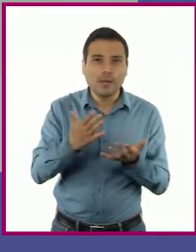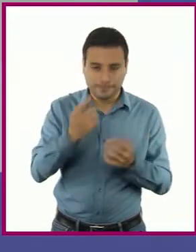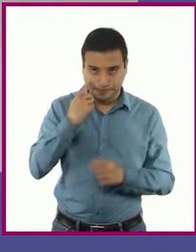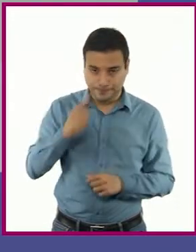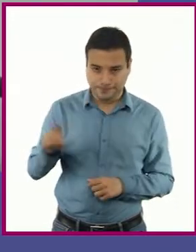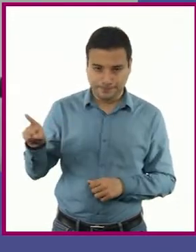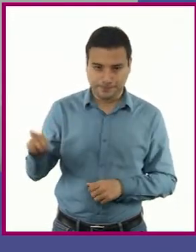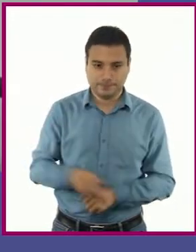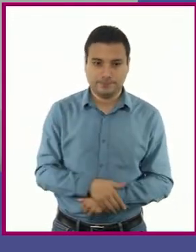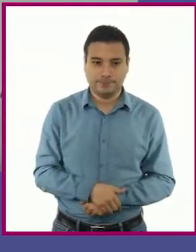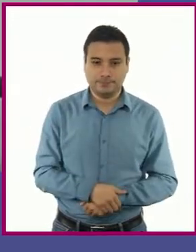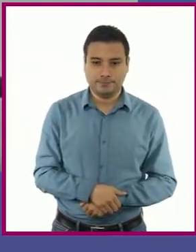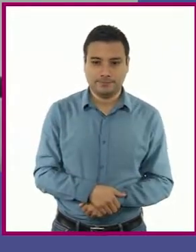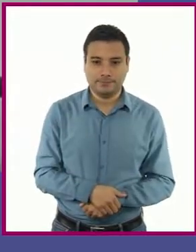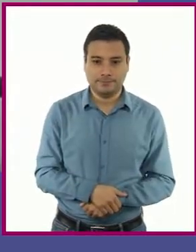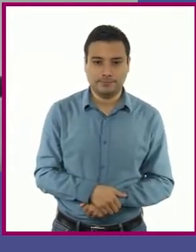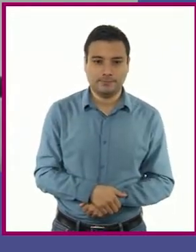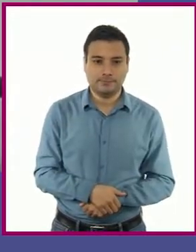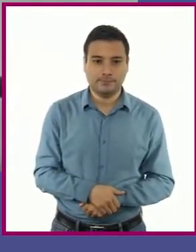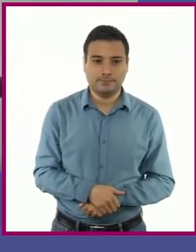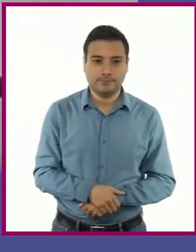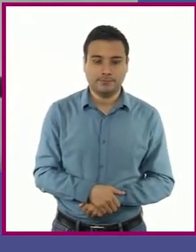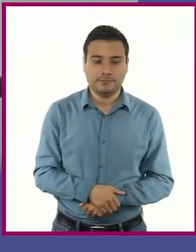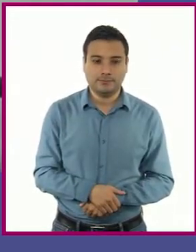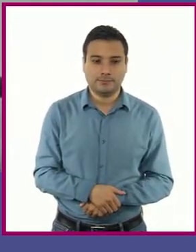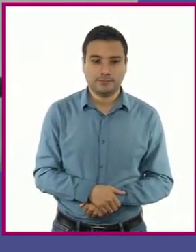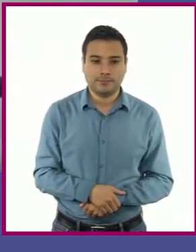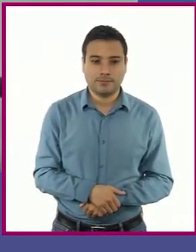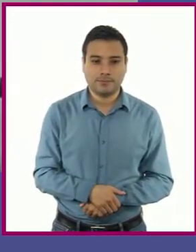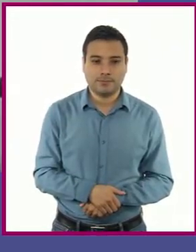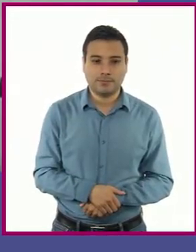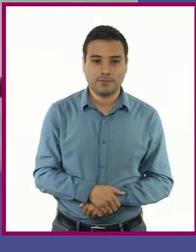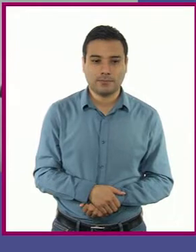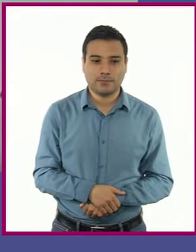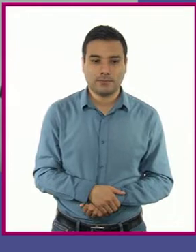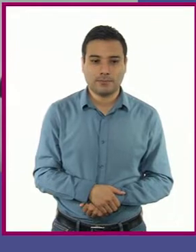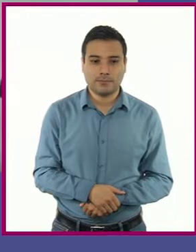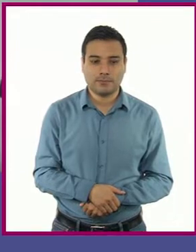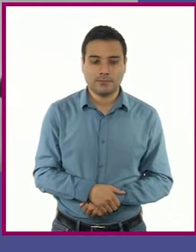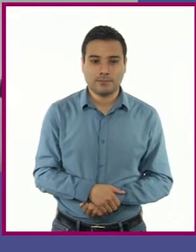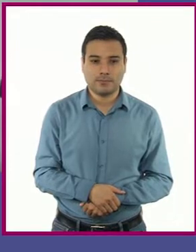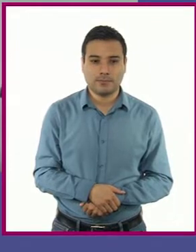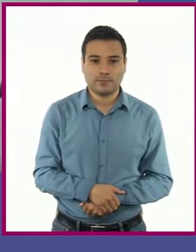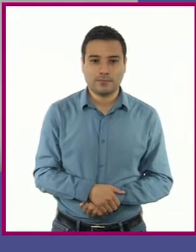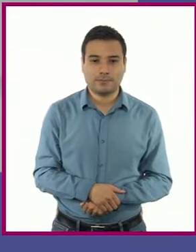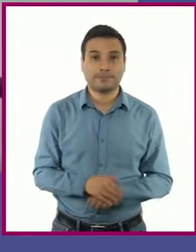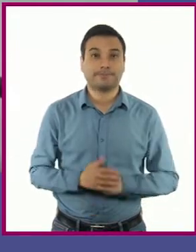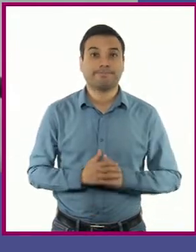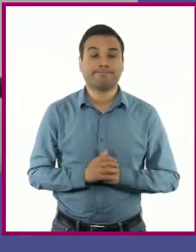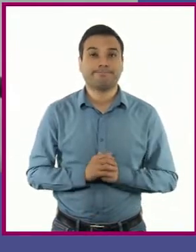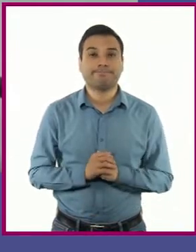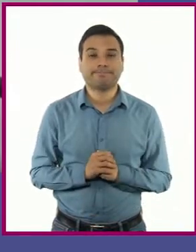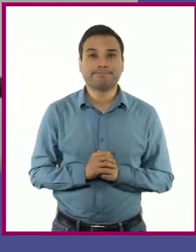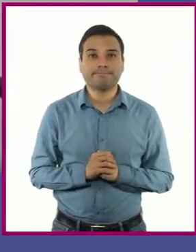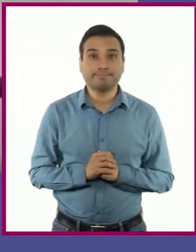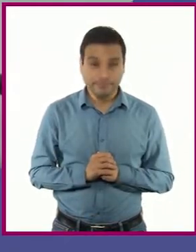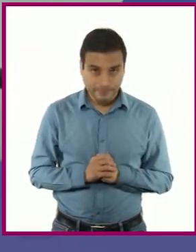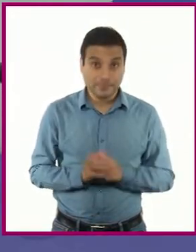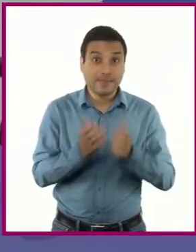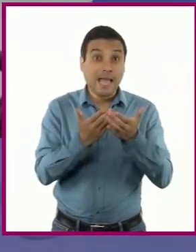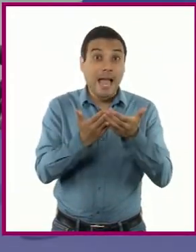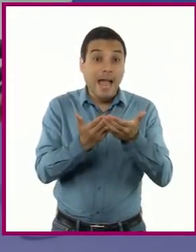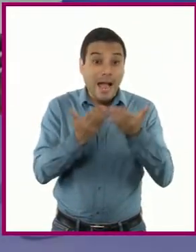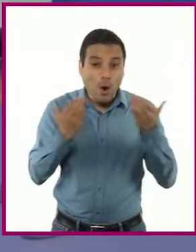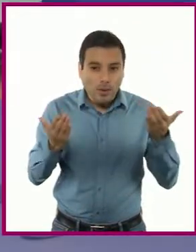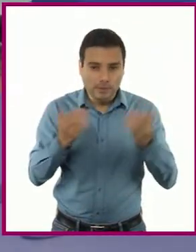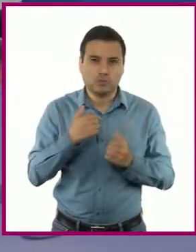allá, Denis, caído, esotéricas, maldición, políticos, Haití. Ahora, tengo